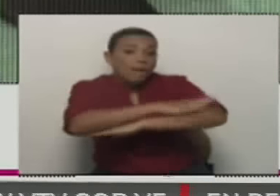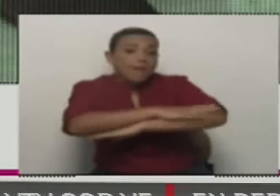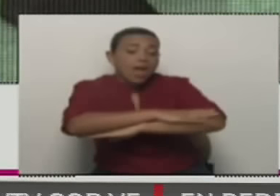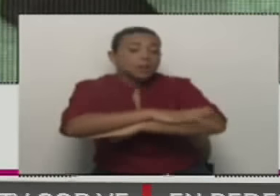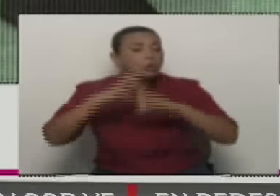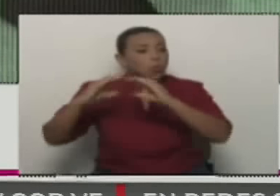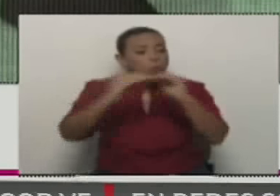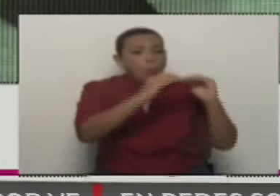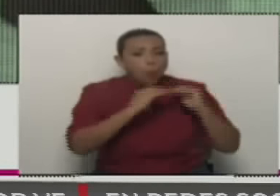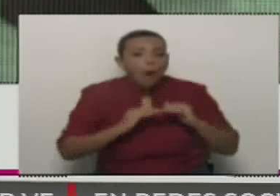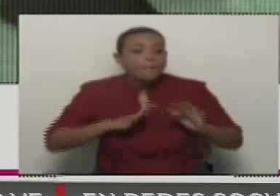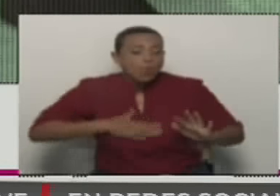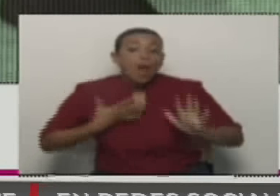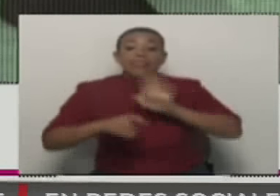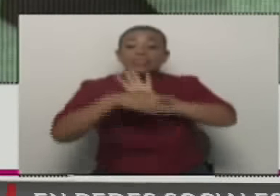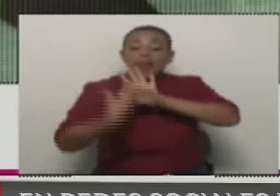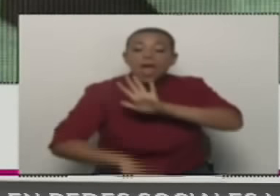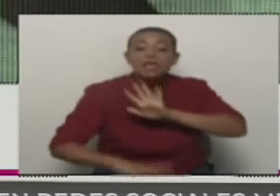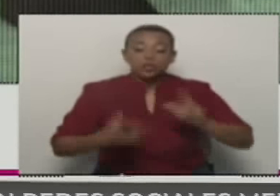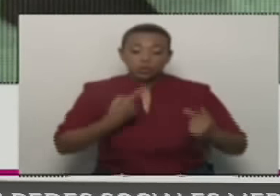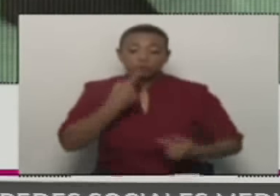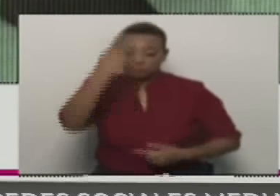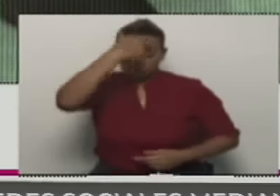todos tengamos derecho a existir.